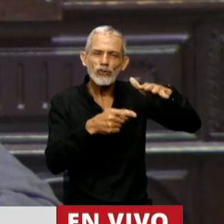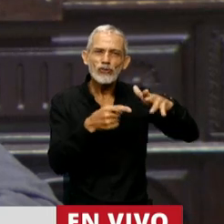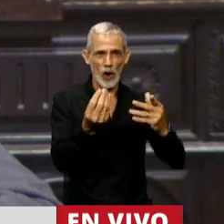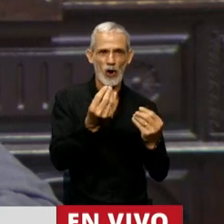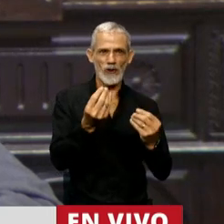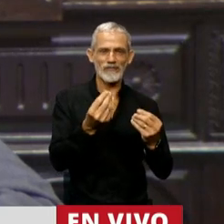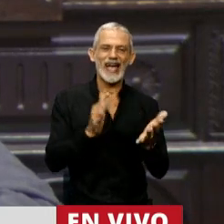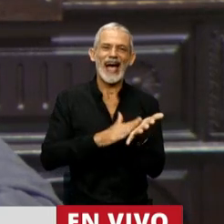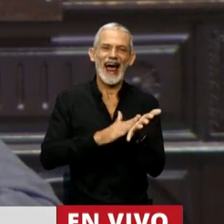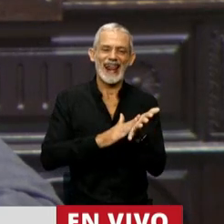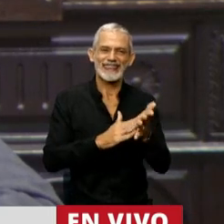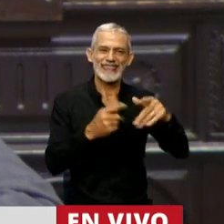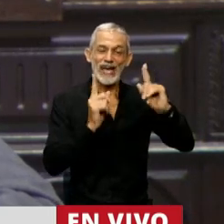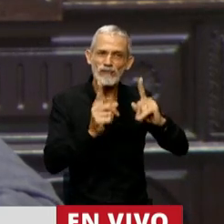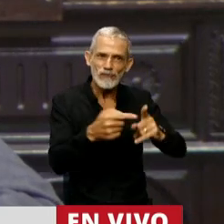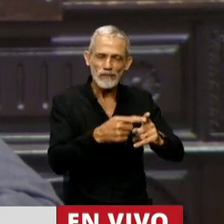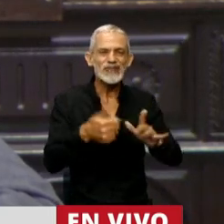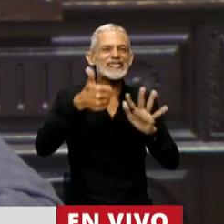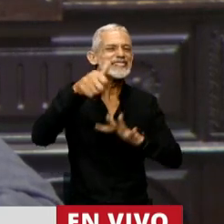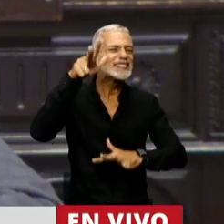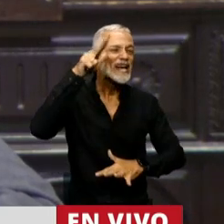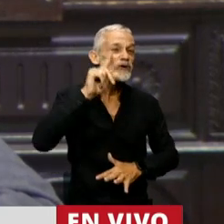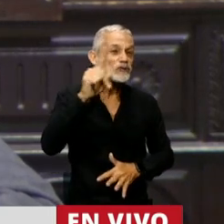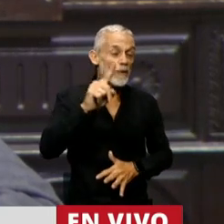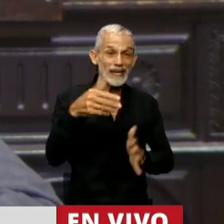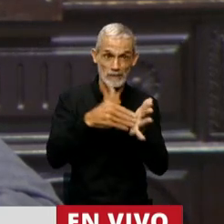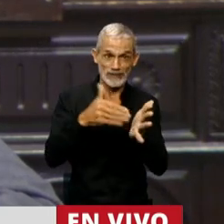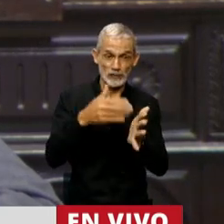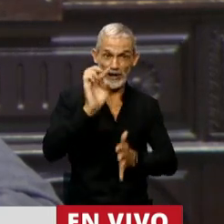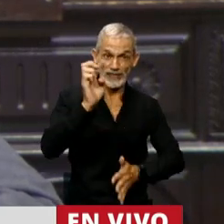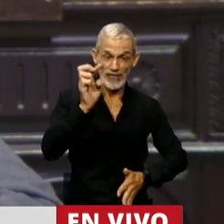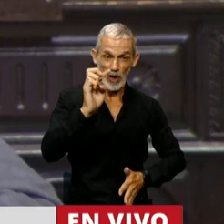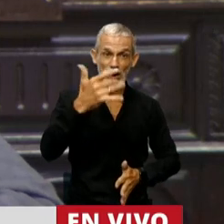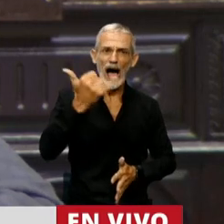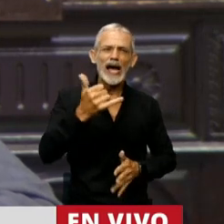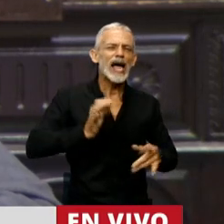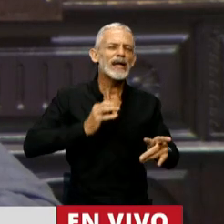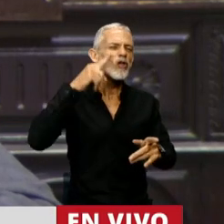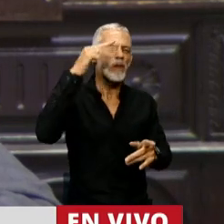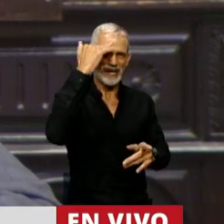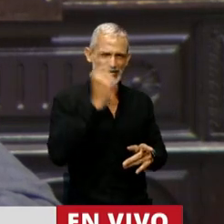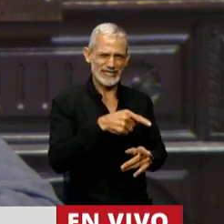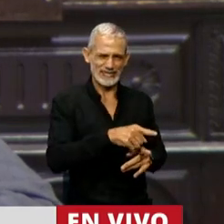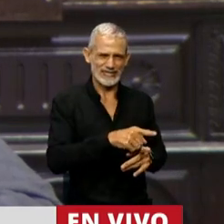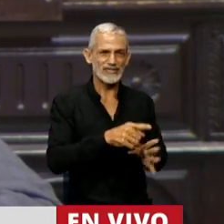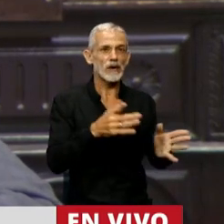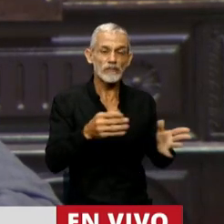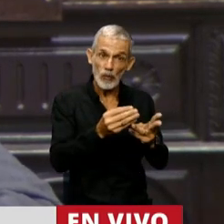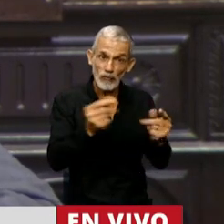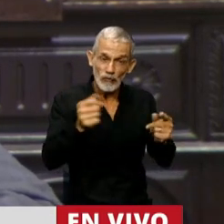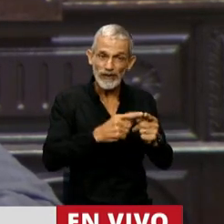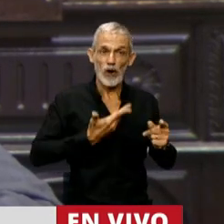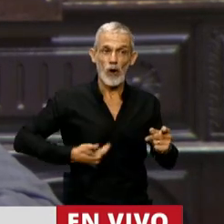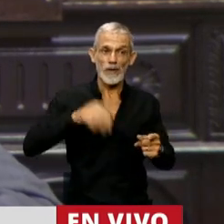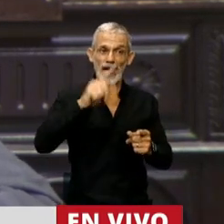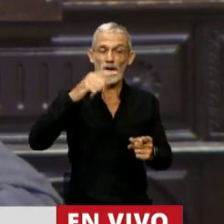Sustentabilidad. Llegó a tener 68 mil millones de dólares en el 2015. Cuando terminó el